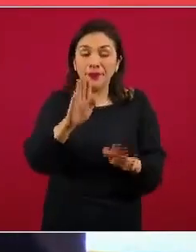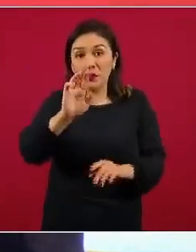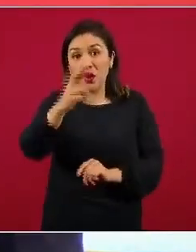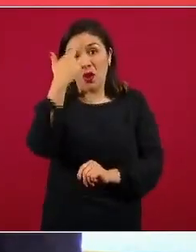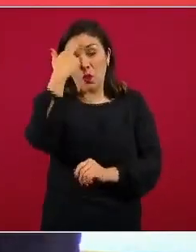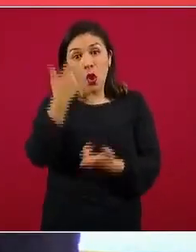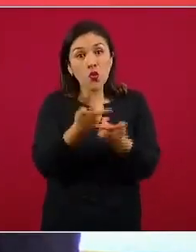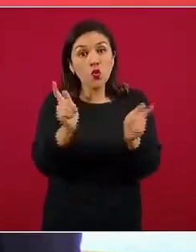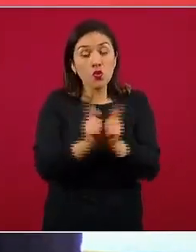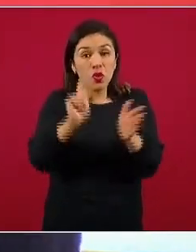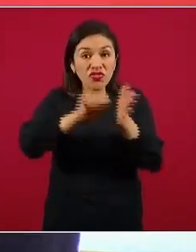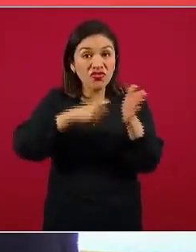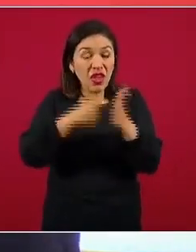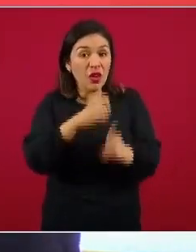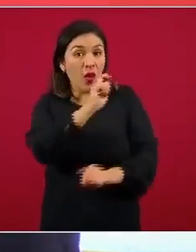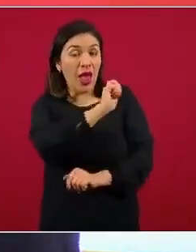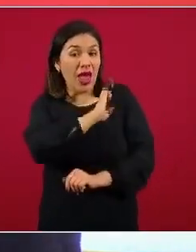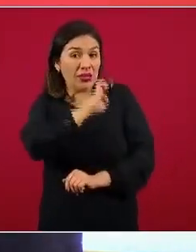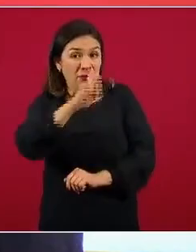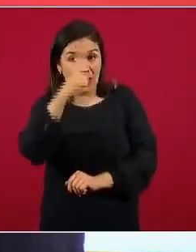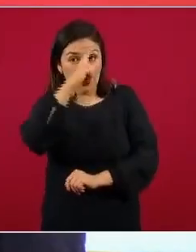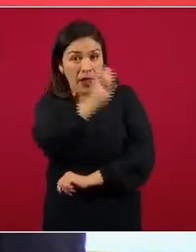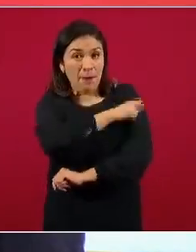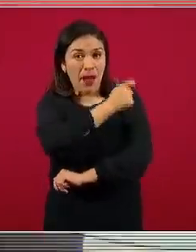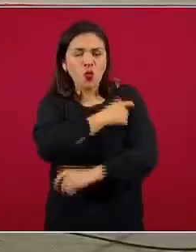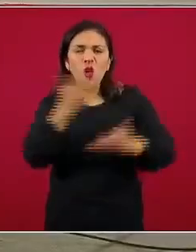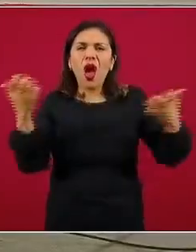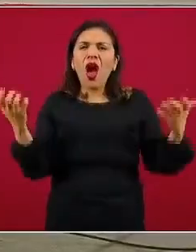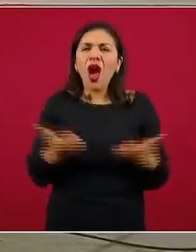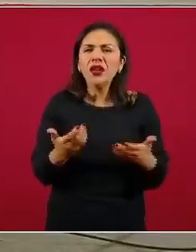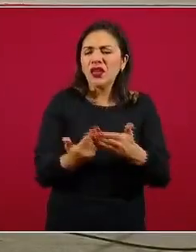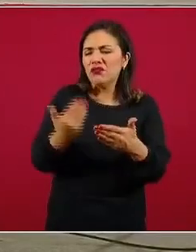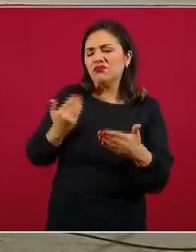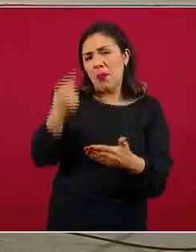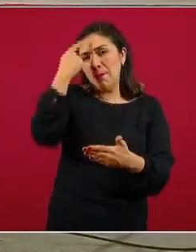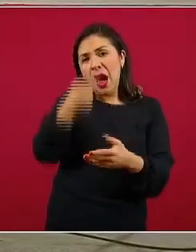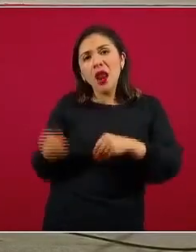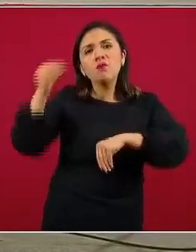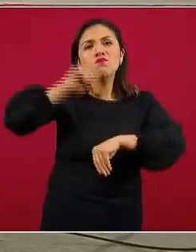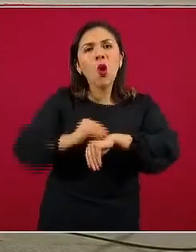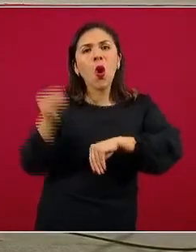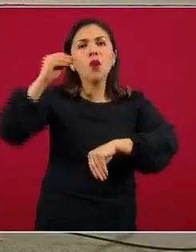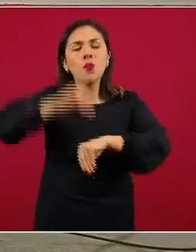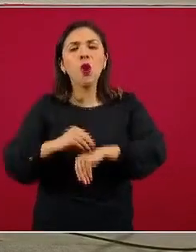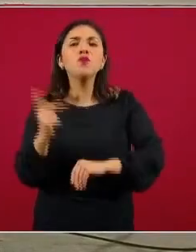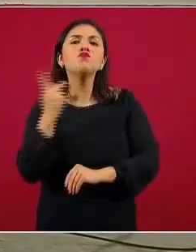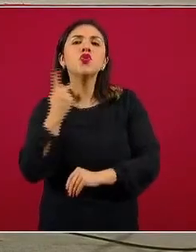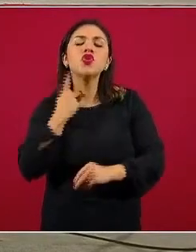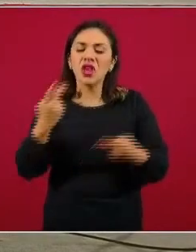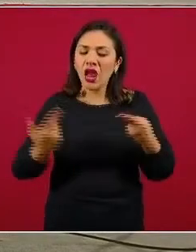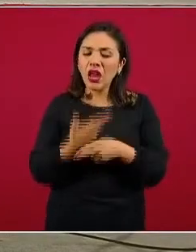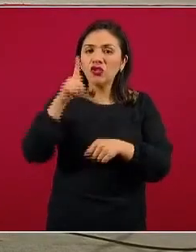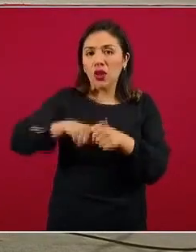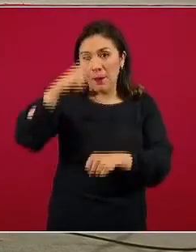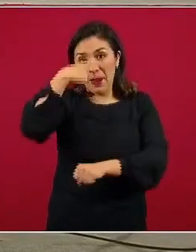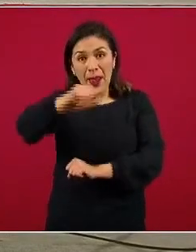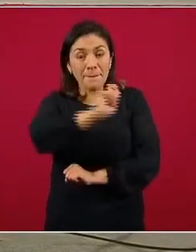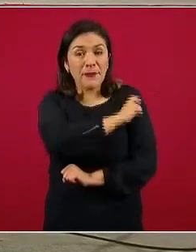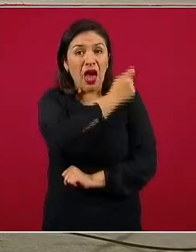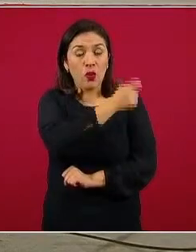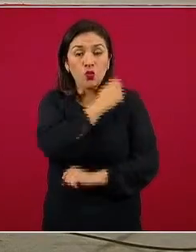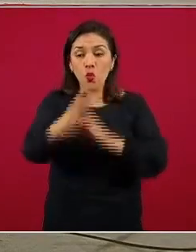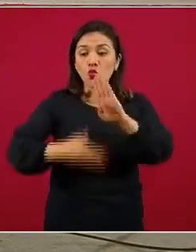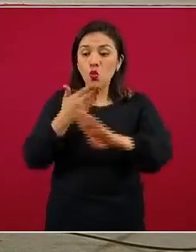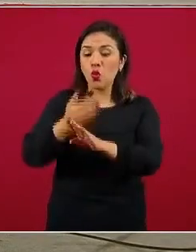grupo técnico especializado de vacuna que se conformó para implementar la política nacional de vacunación